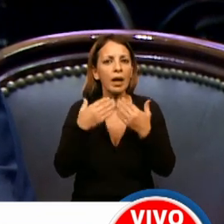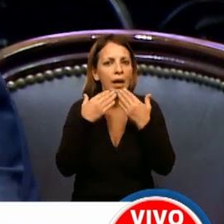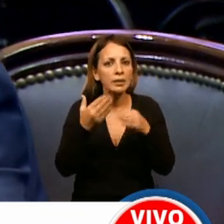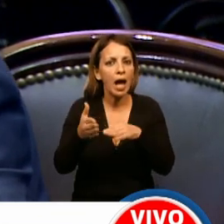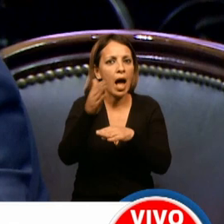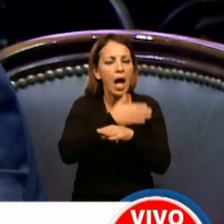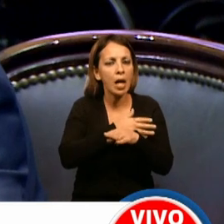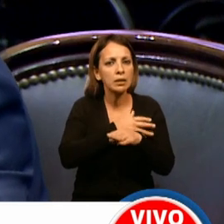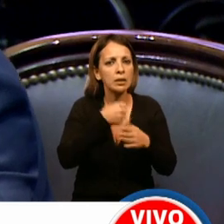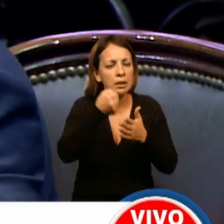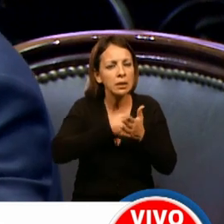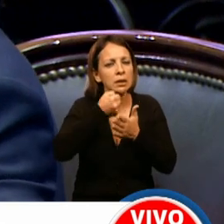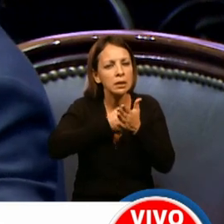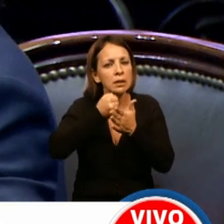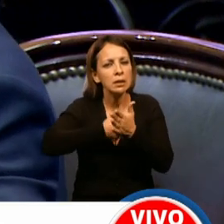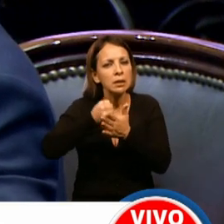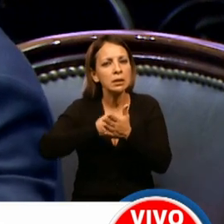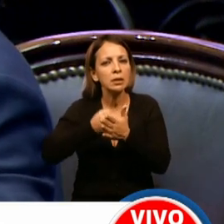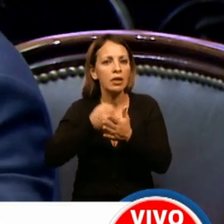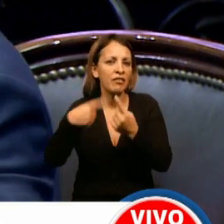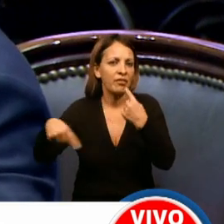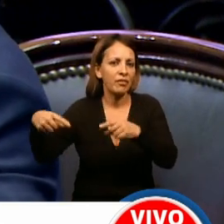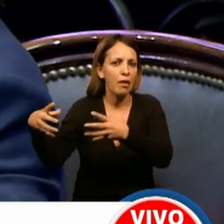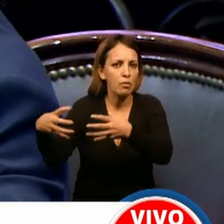de distintos colectivos